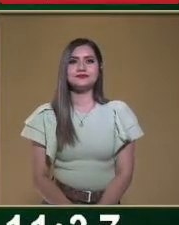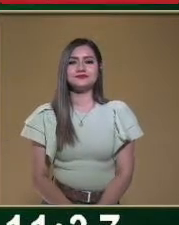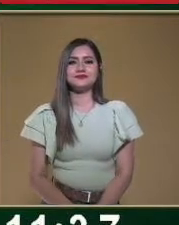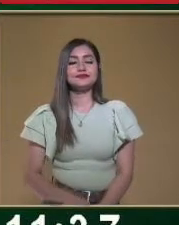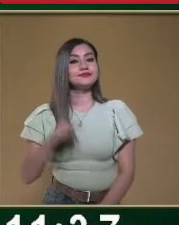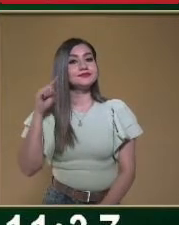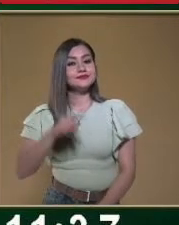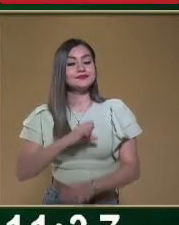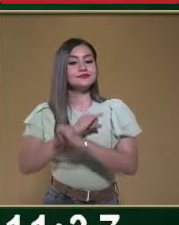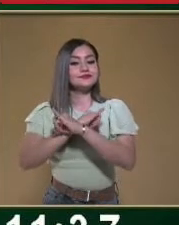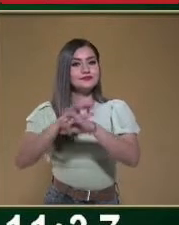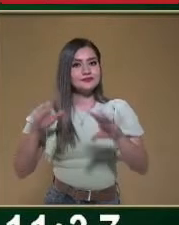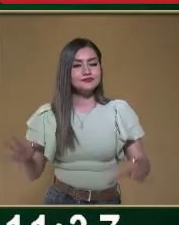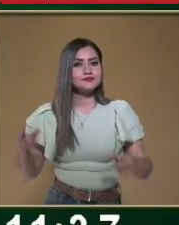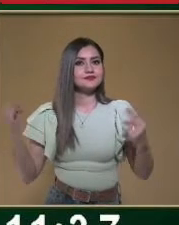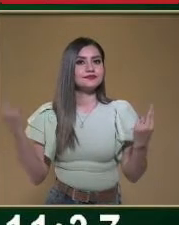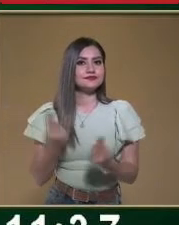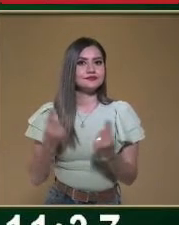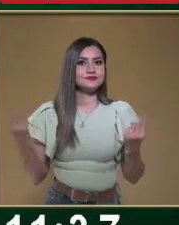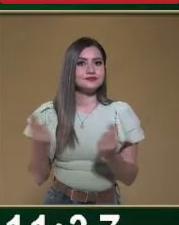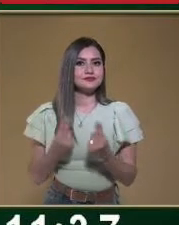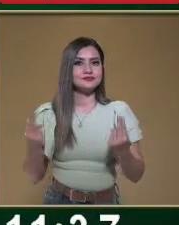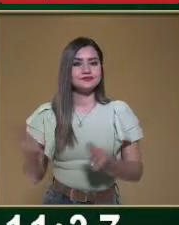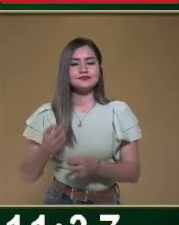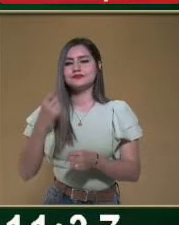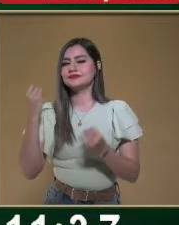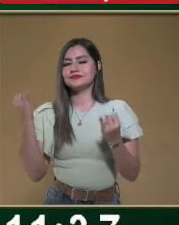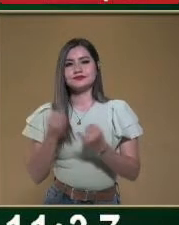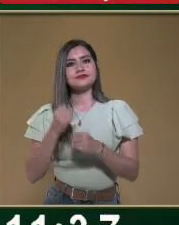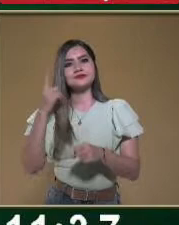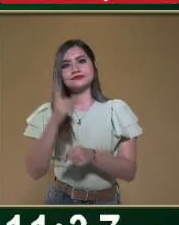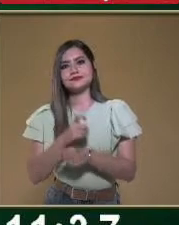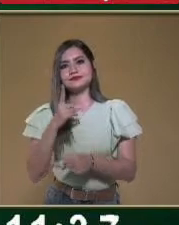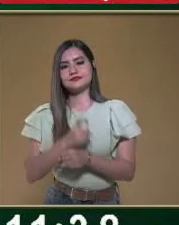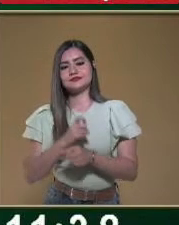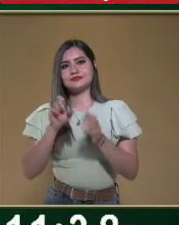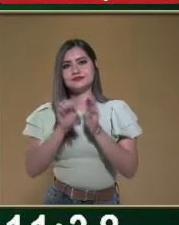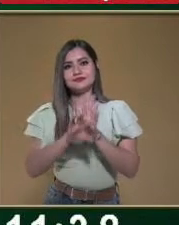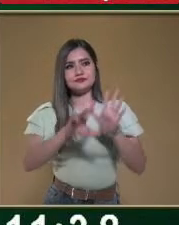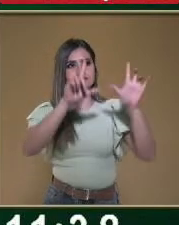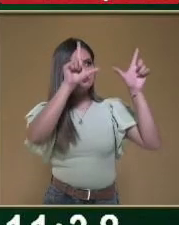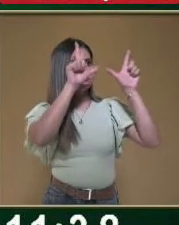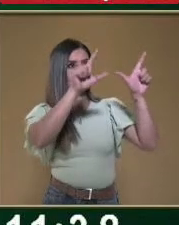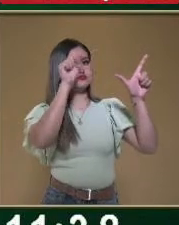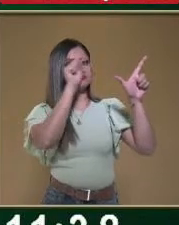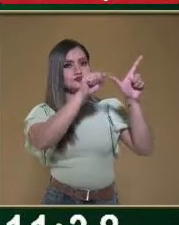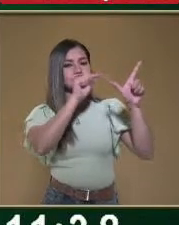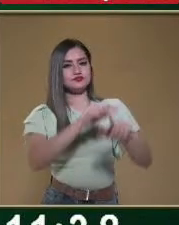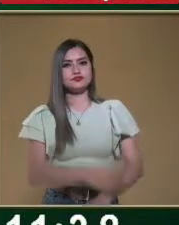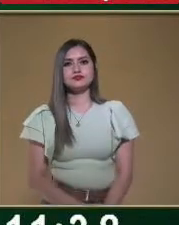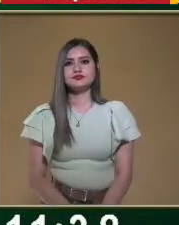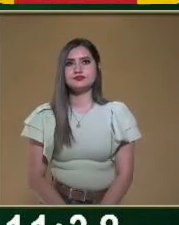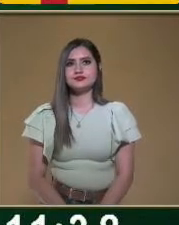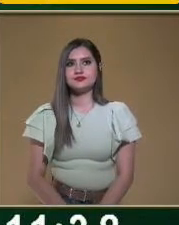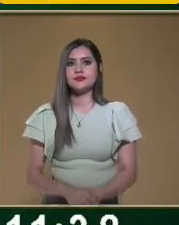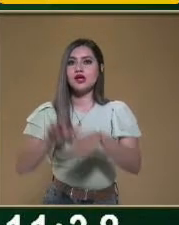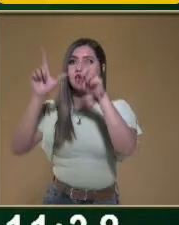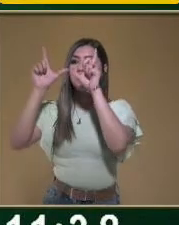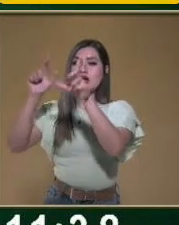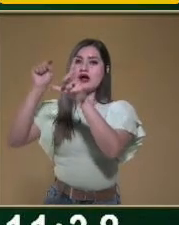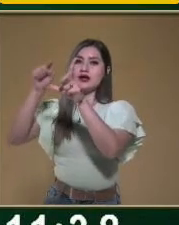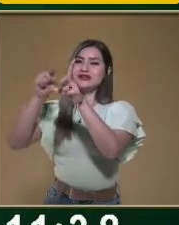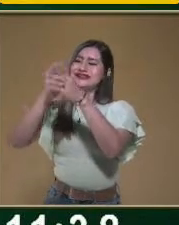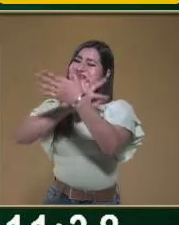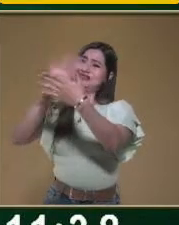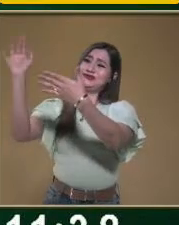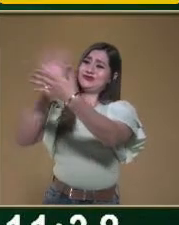información adecuada sería el primer ejemplo. Y la que no es adecuada sería el segundo ejemplo porque es demasiado extenso, ¿sí?